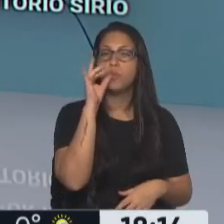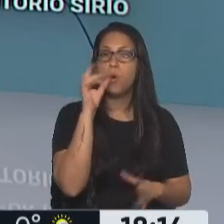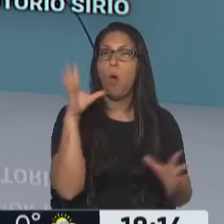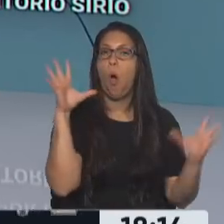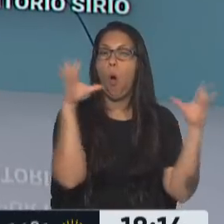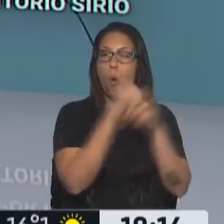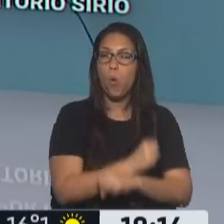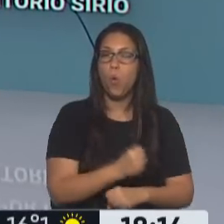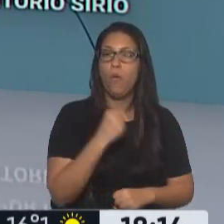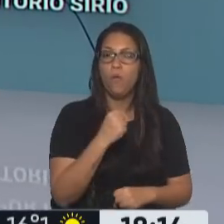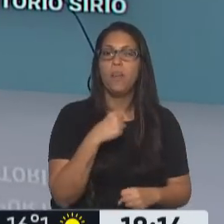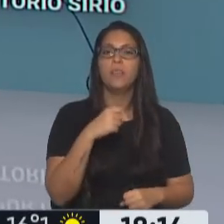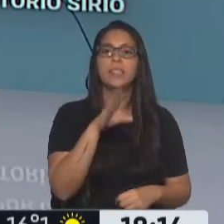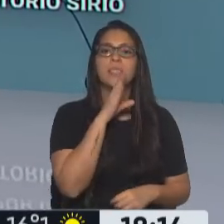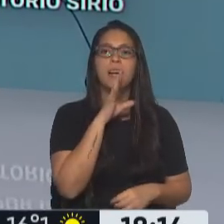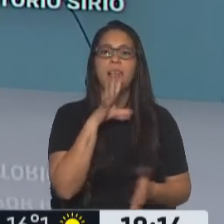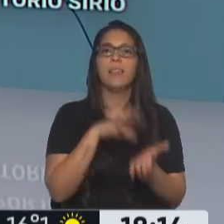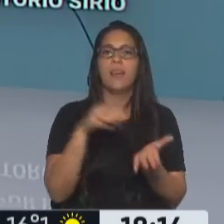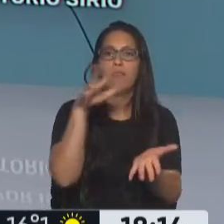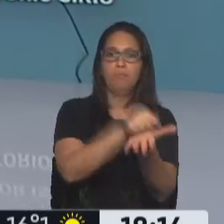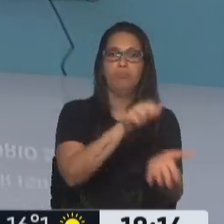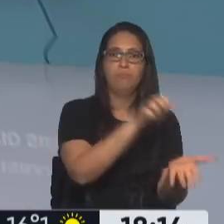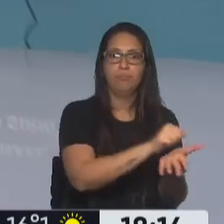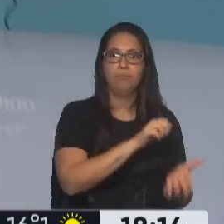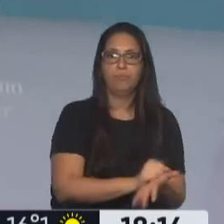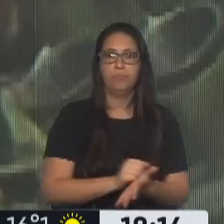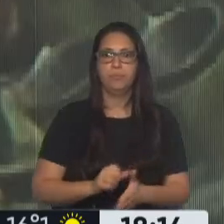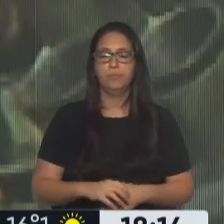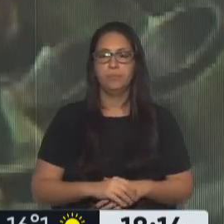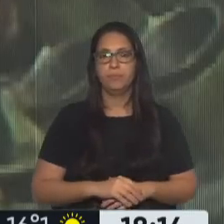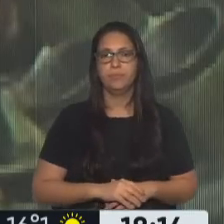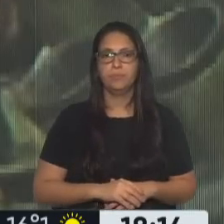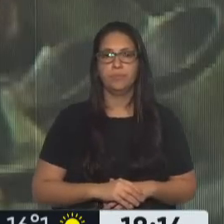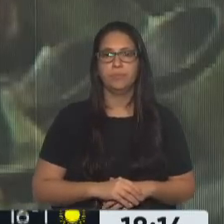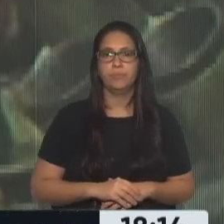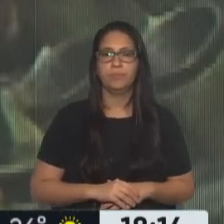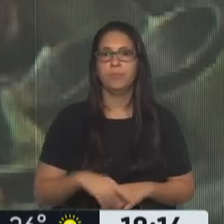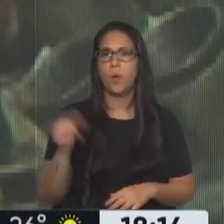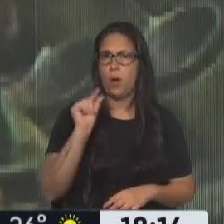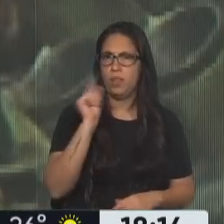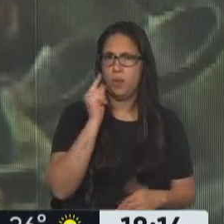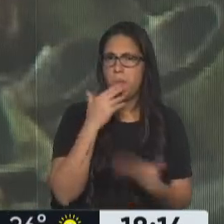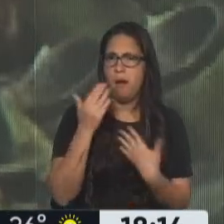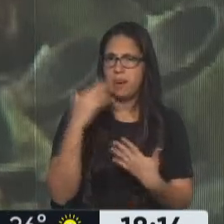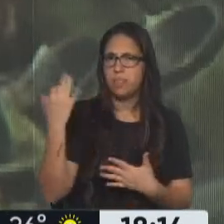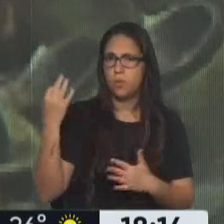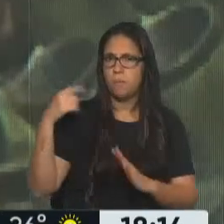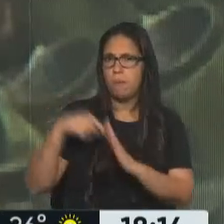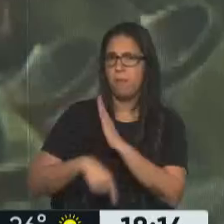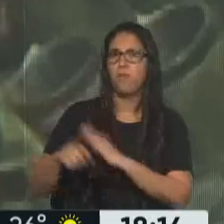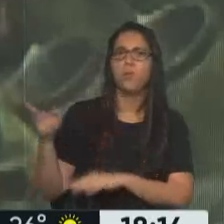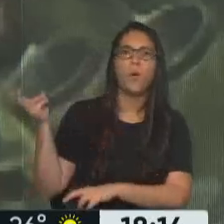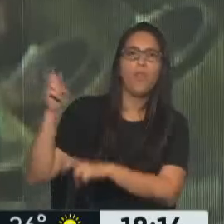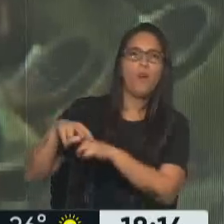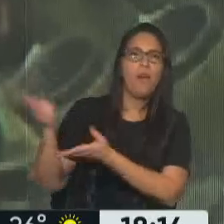fuerzas israelíes en territorio sirio. Hacemos mención en el informe especial. Exactamente, ¿no? Y que, bueno, ahora lo vamos a conversar seguramente mucho más en la entrevista,